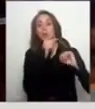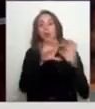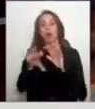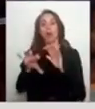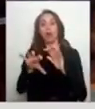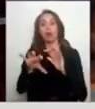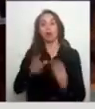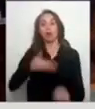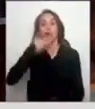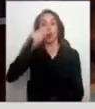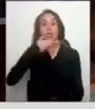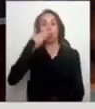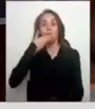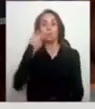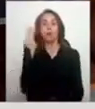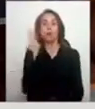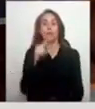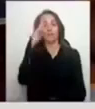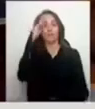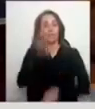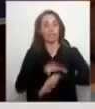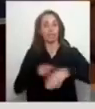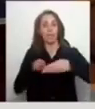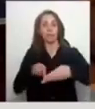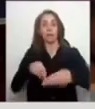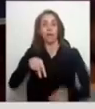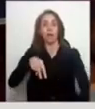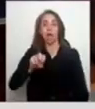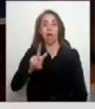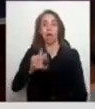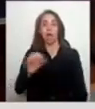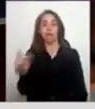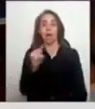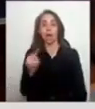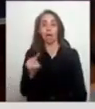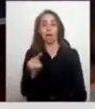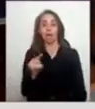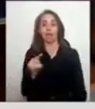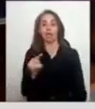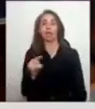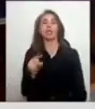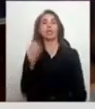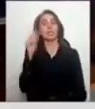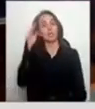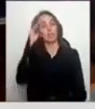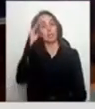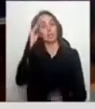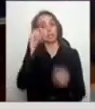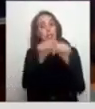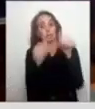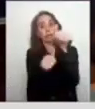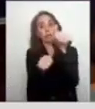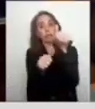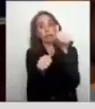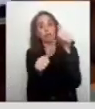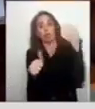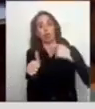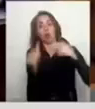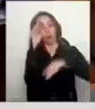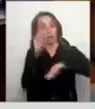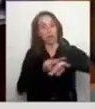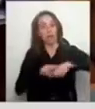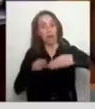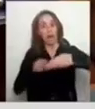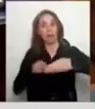del vicealmirante navajas sobre subalterno de la armada que cumpliendo órdenes nos defendieron